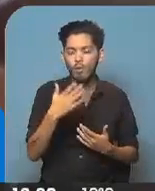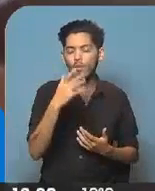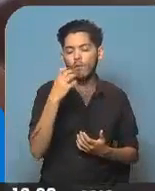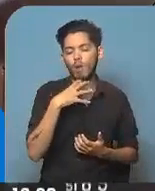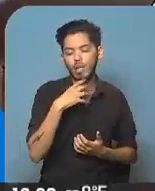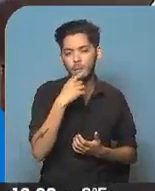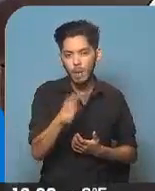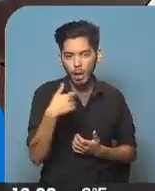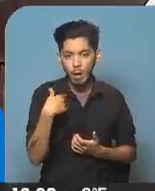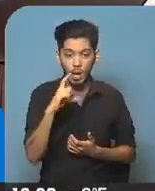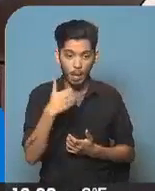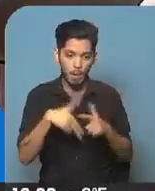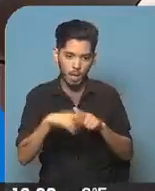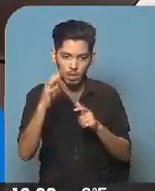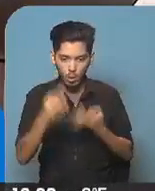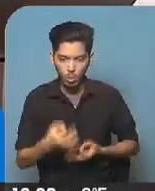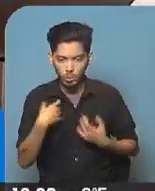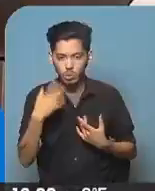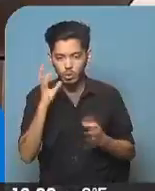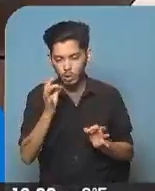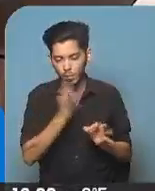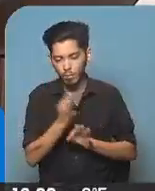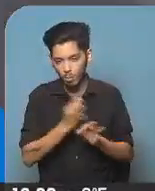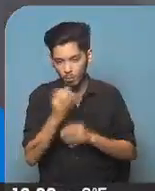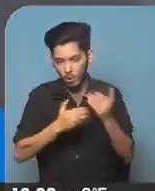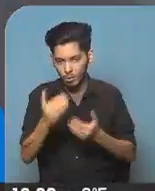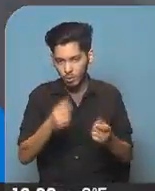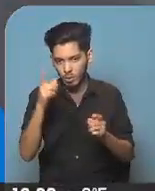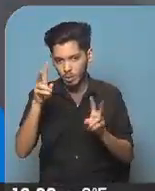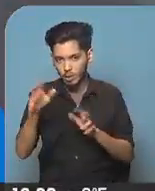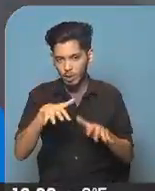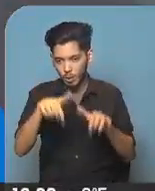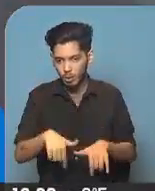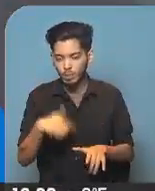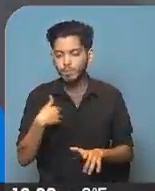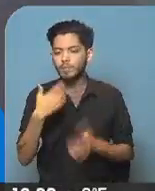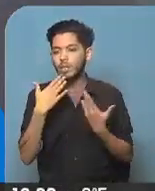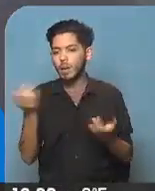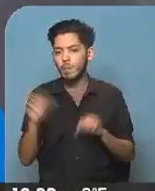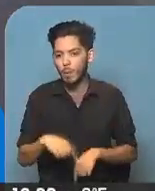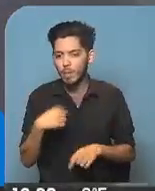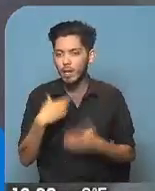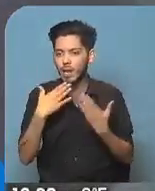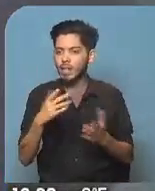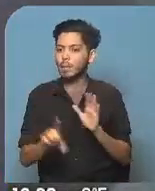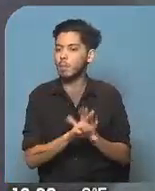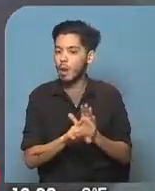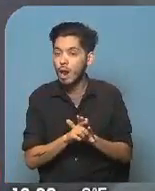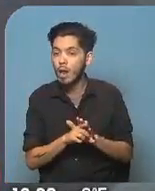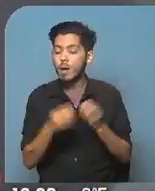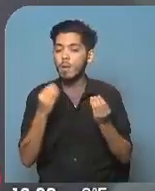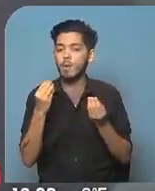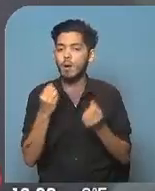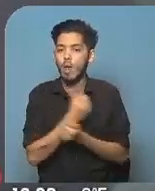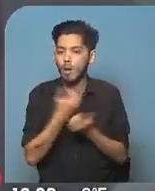menor porque el conozco de su de su formación eléctrica que el senador muchísimas gracias por haber venido muchísimas gracias por la ley le mandamos un beso muy grande